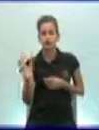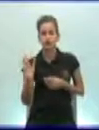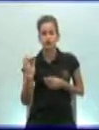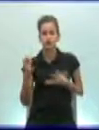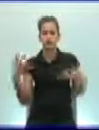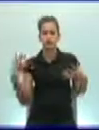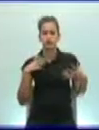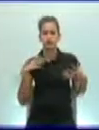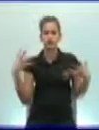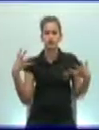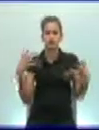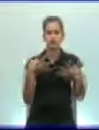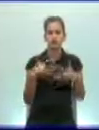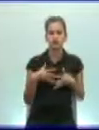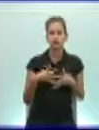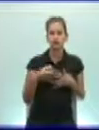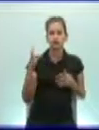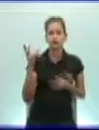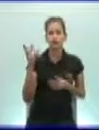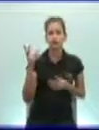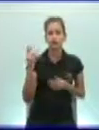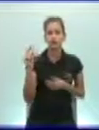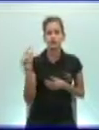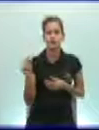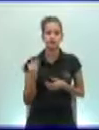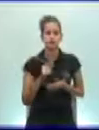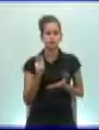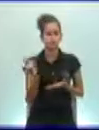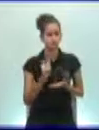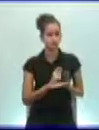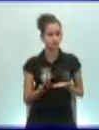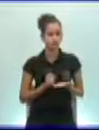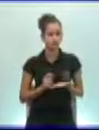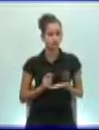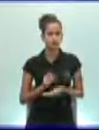número y persona. Vamos a tomar nota.